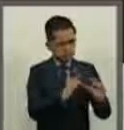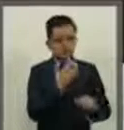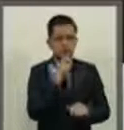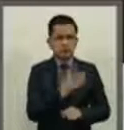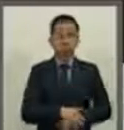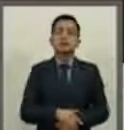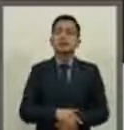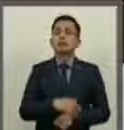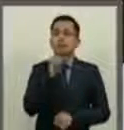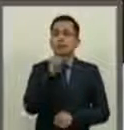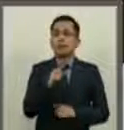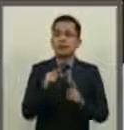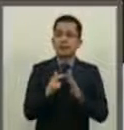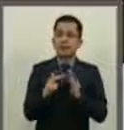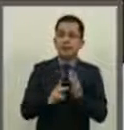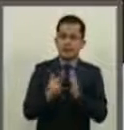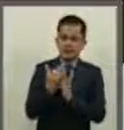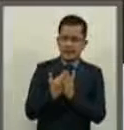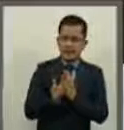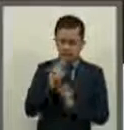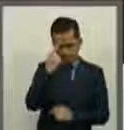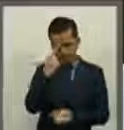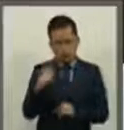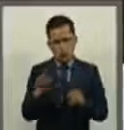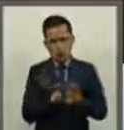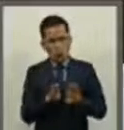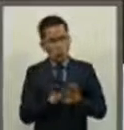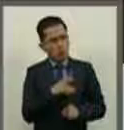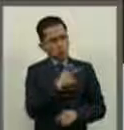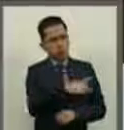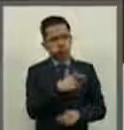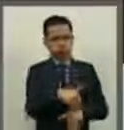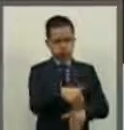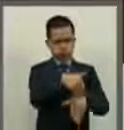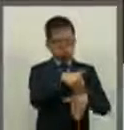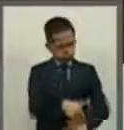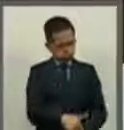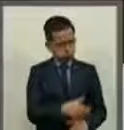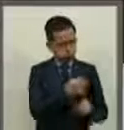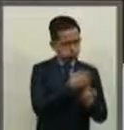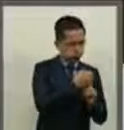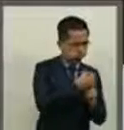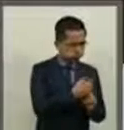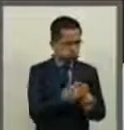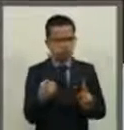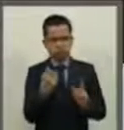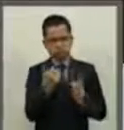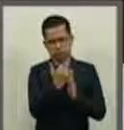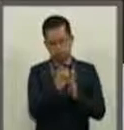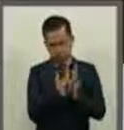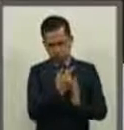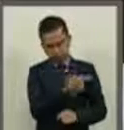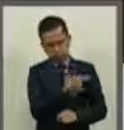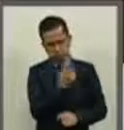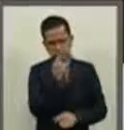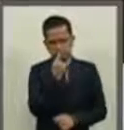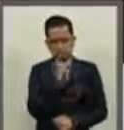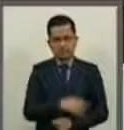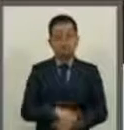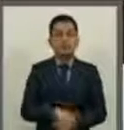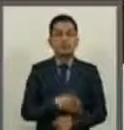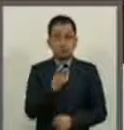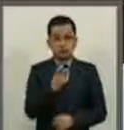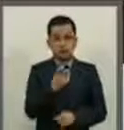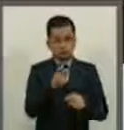la aplicación de los procedimientos en materia de régimen disciplinario policial. Estos rubros resultan